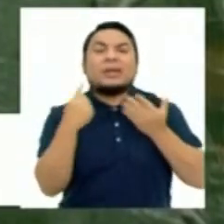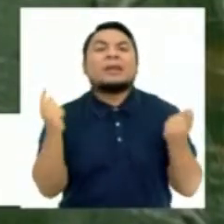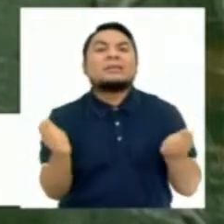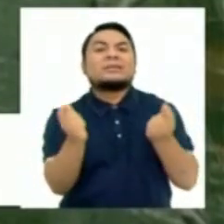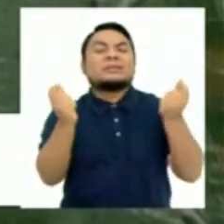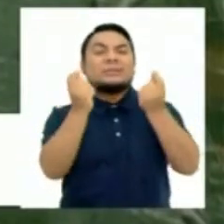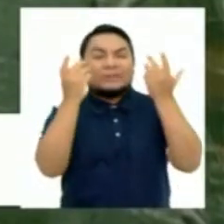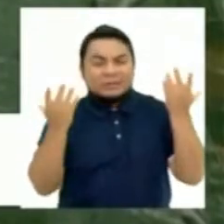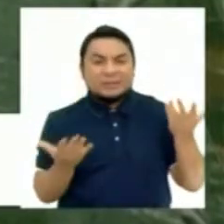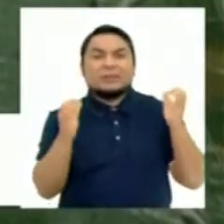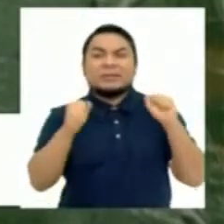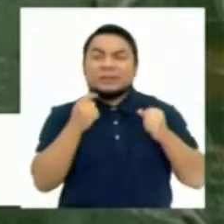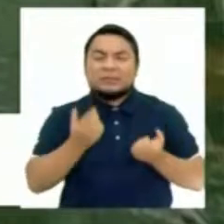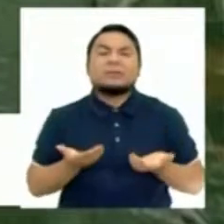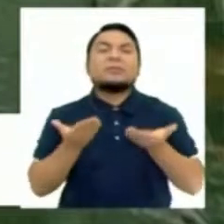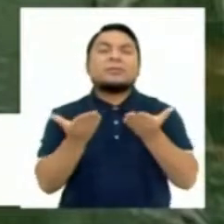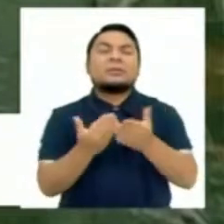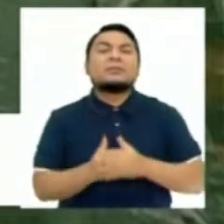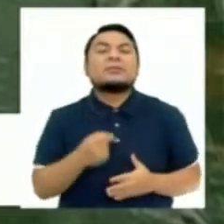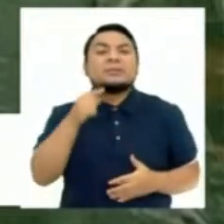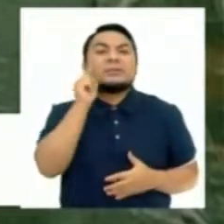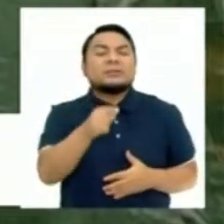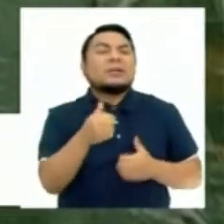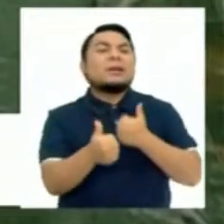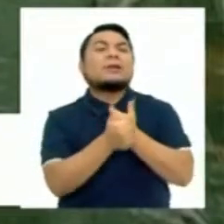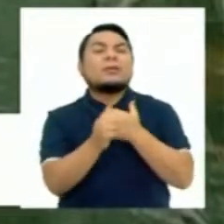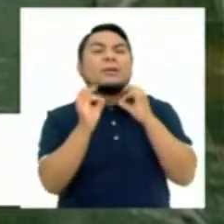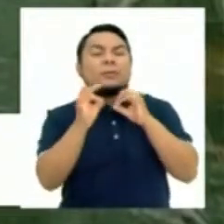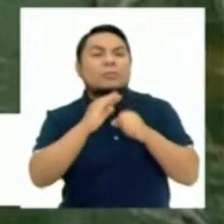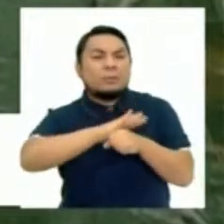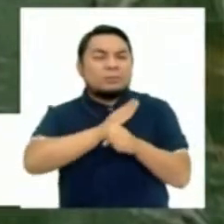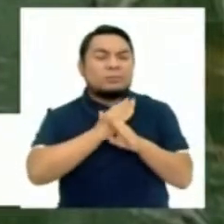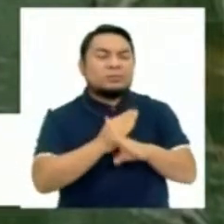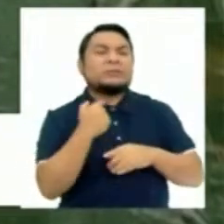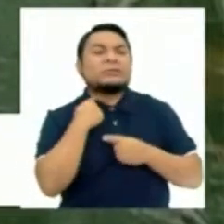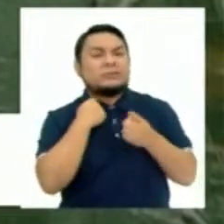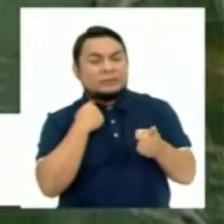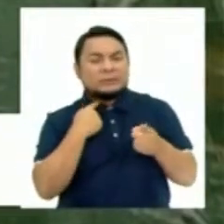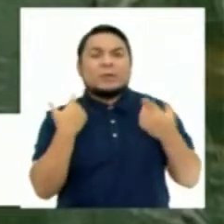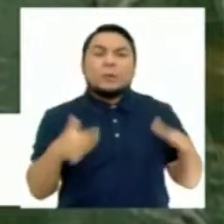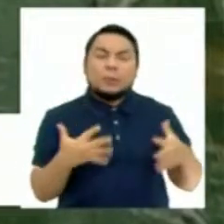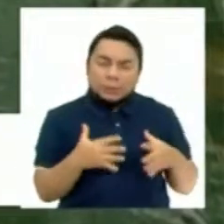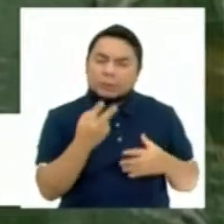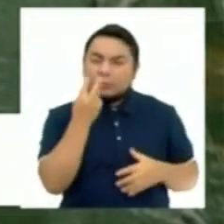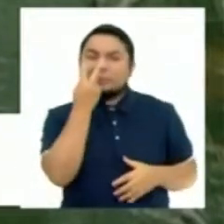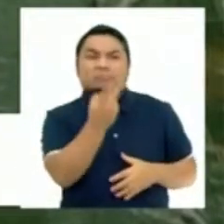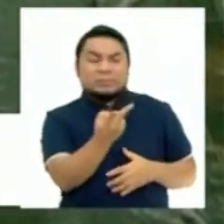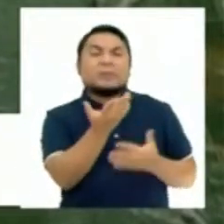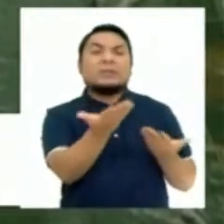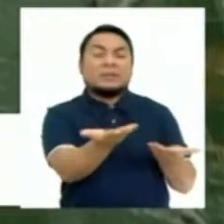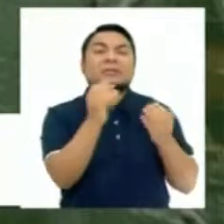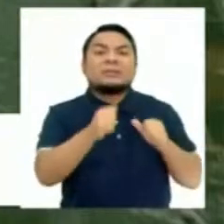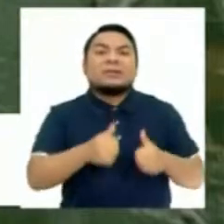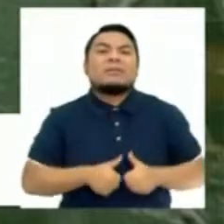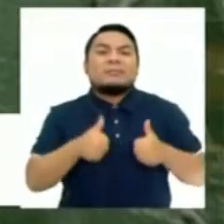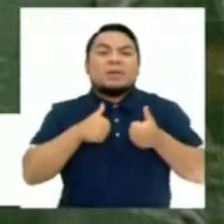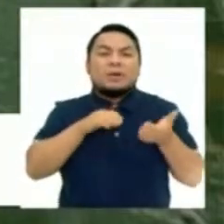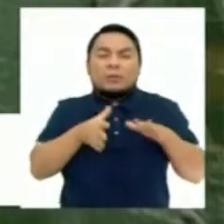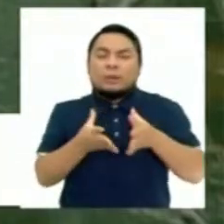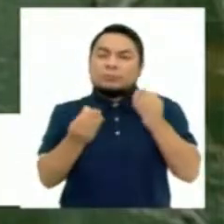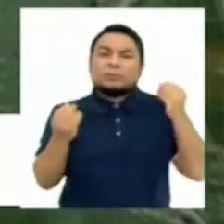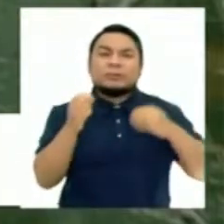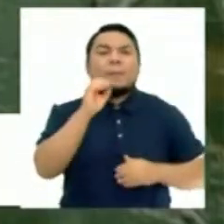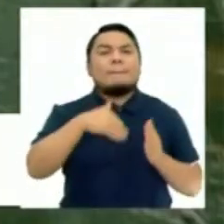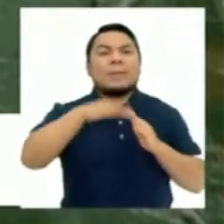celebra condicionando a los riesgos de la COVID, que ha cobrado la vida de más